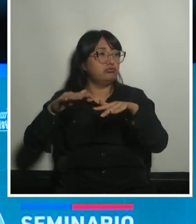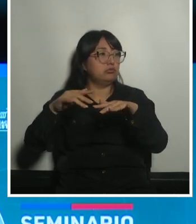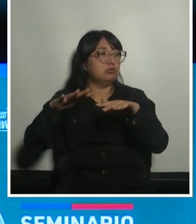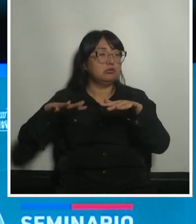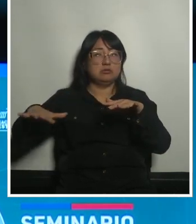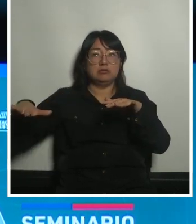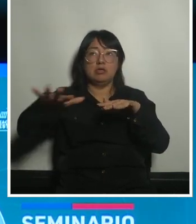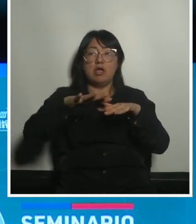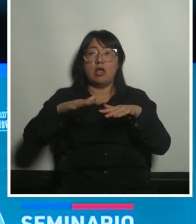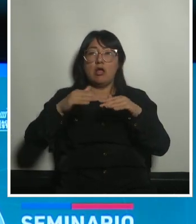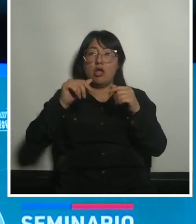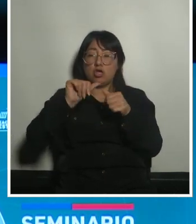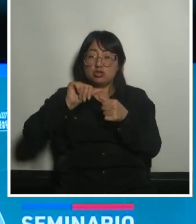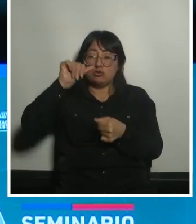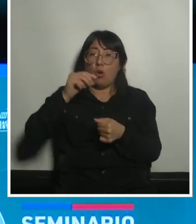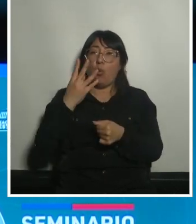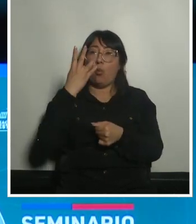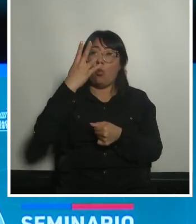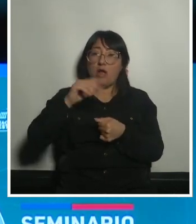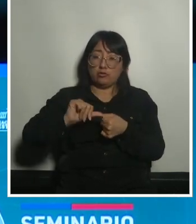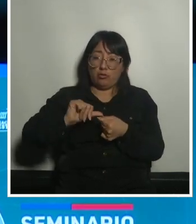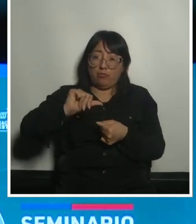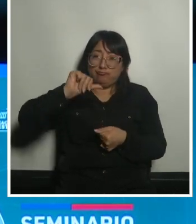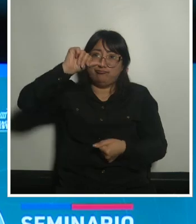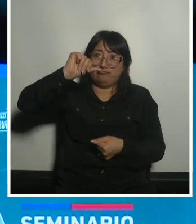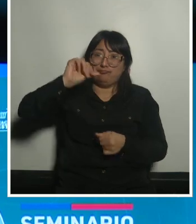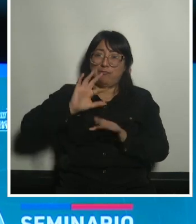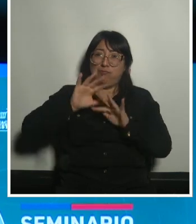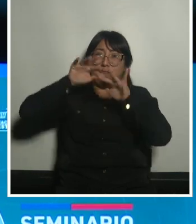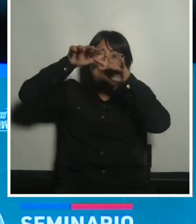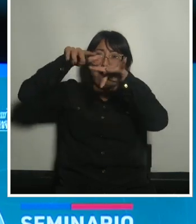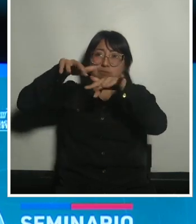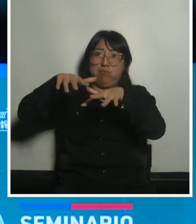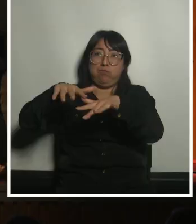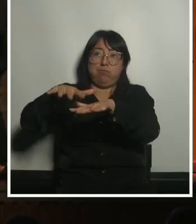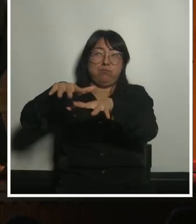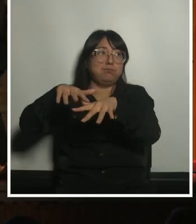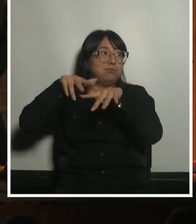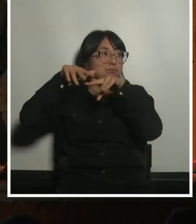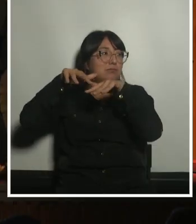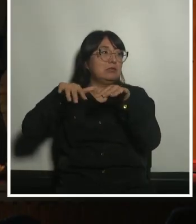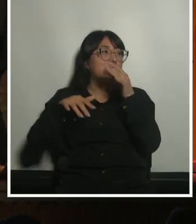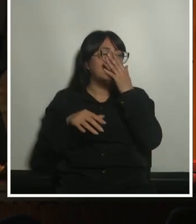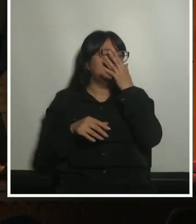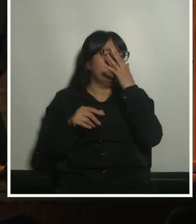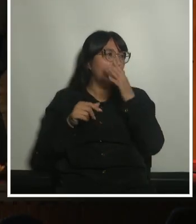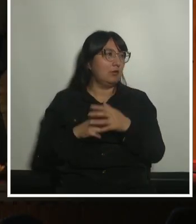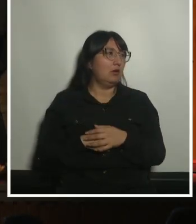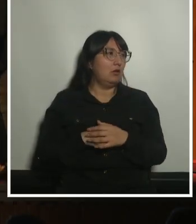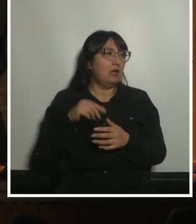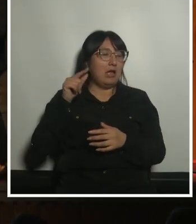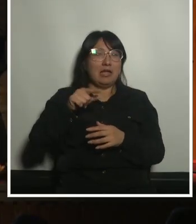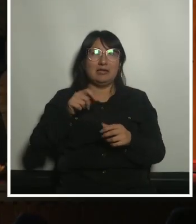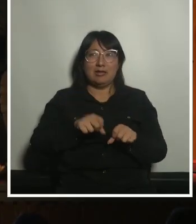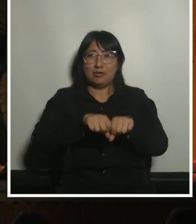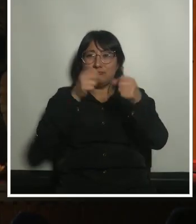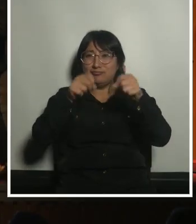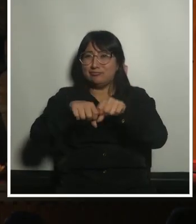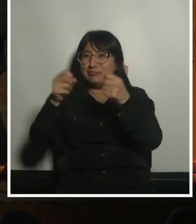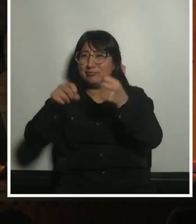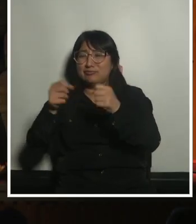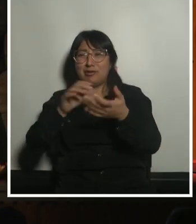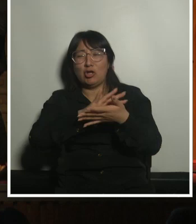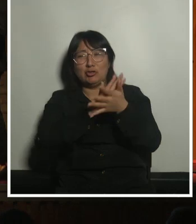fue sobre 4 metros de altura significativa y con una pleamar disisigia. Se destruyó toda la